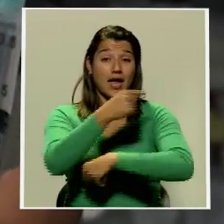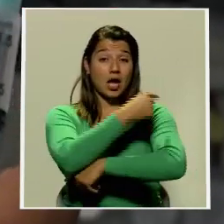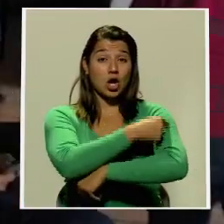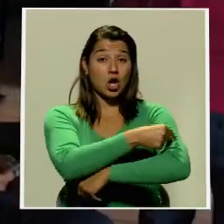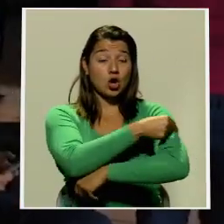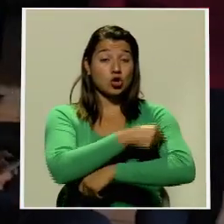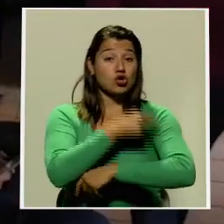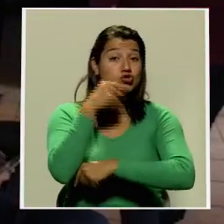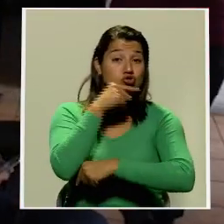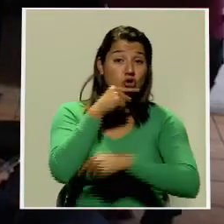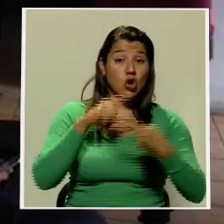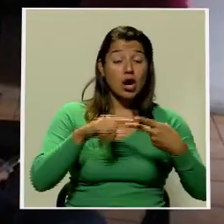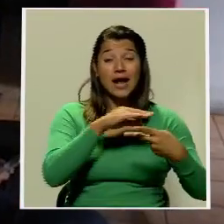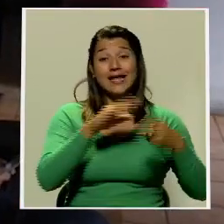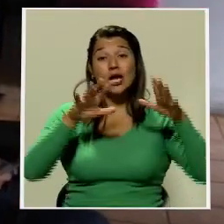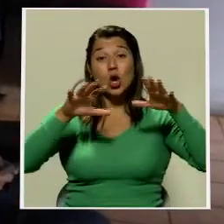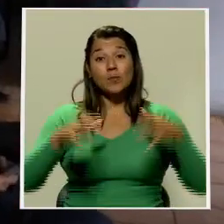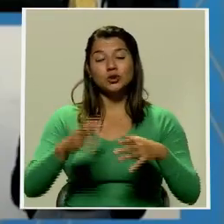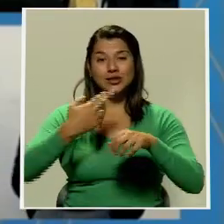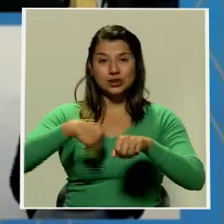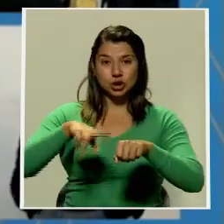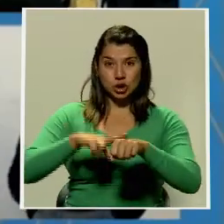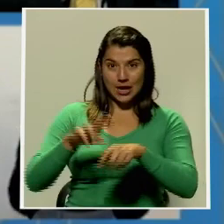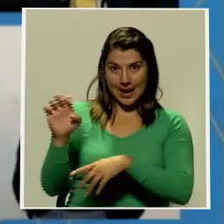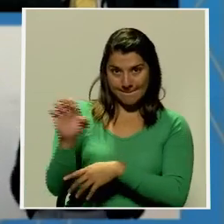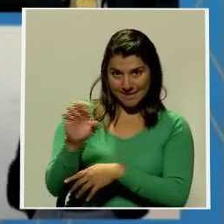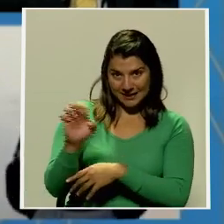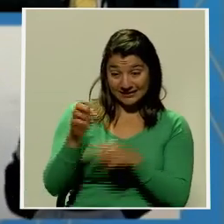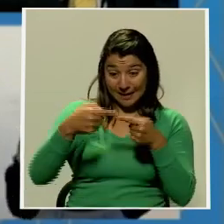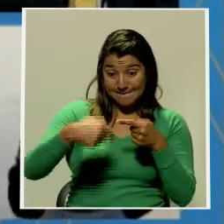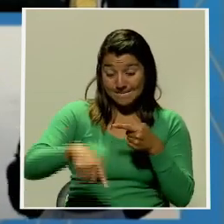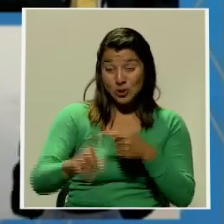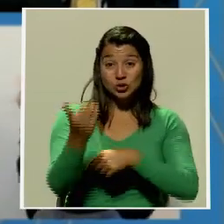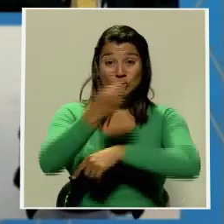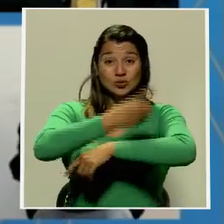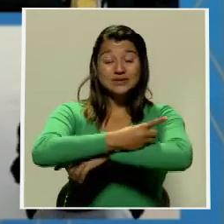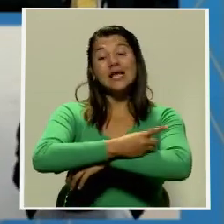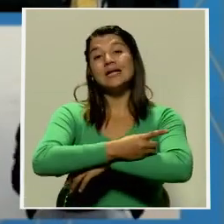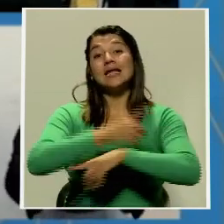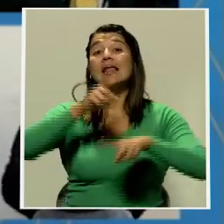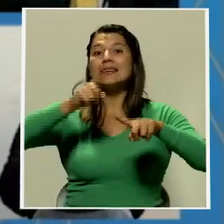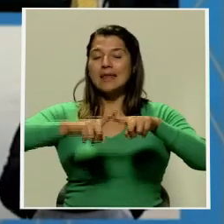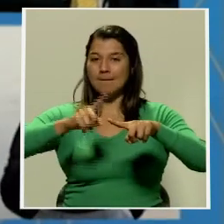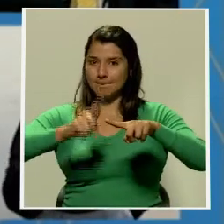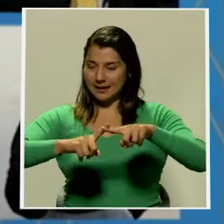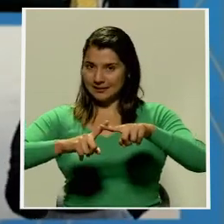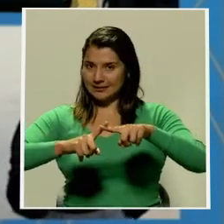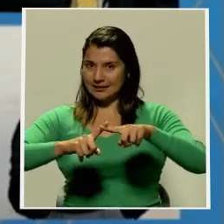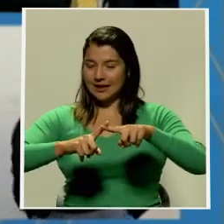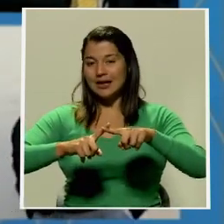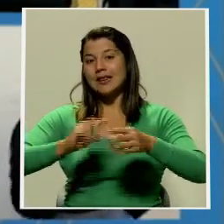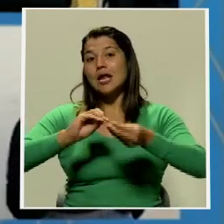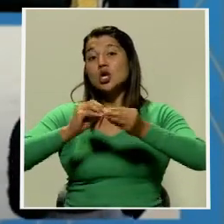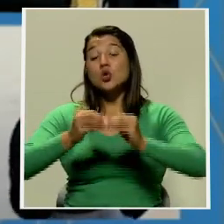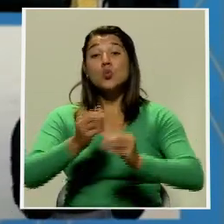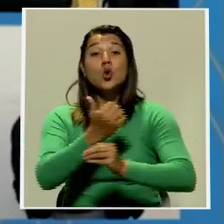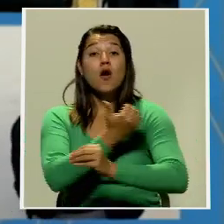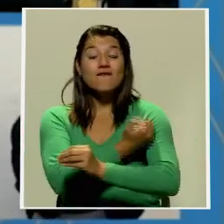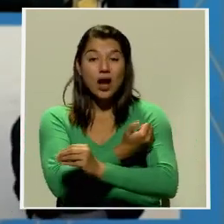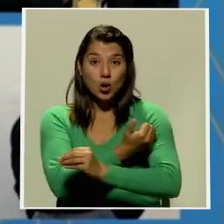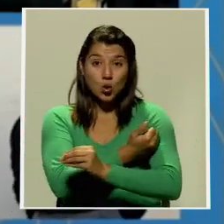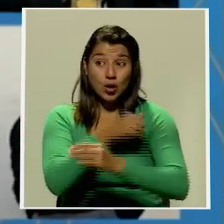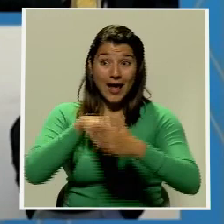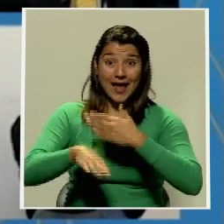operativo de la Comisión Nacional de Emergencias. En los próximos días, de acuerdo con la disponibilidad de vacunas en las áreas